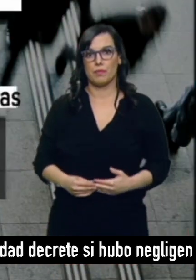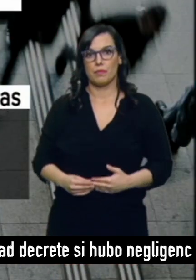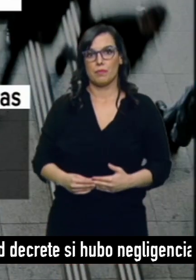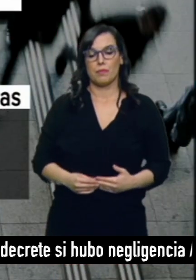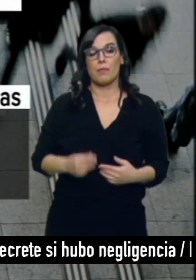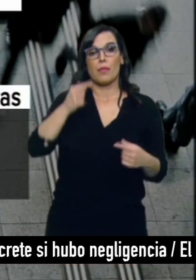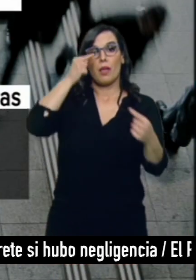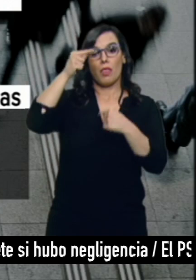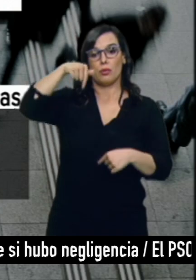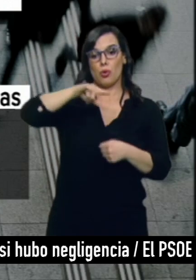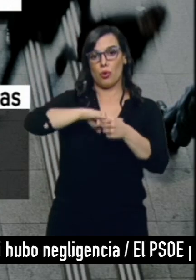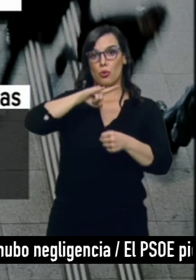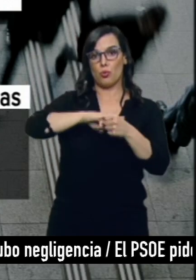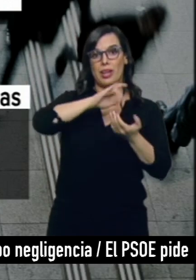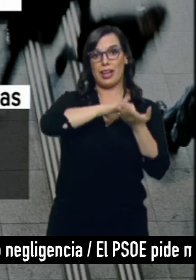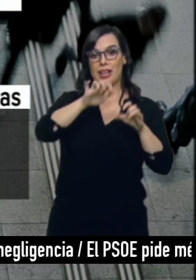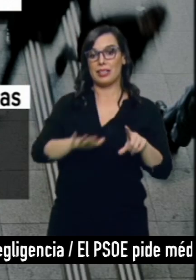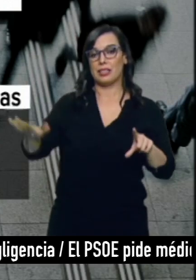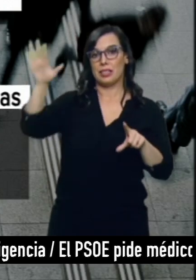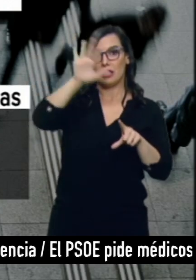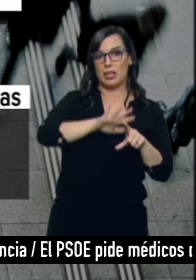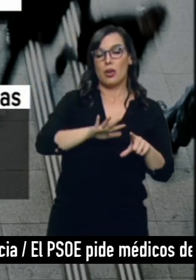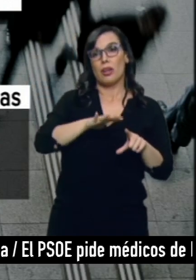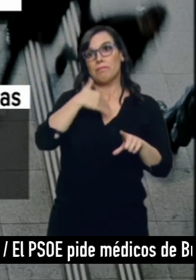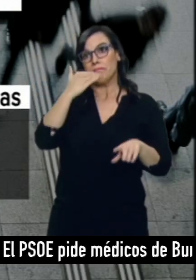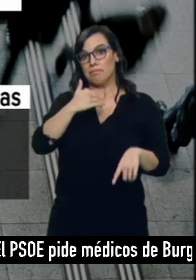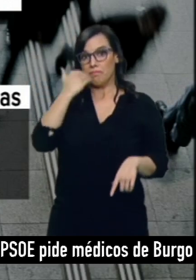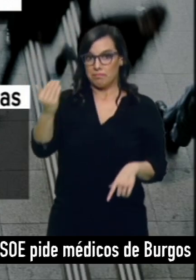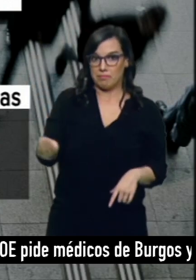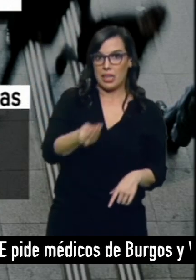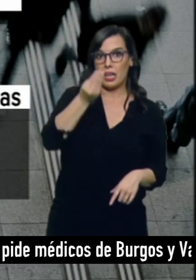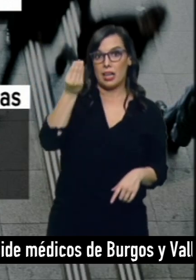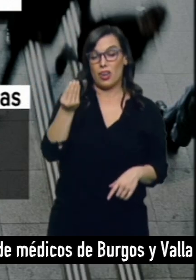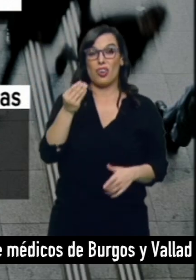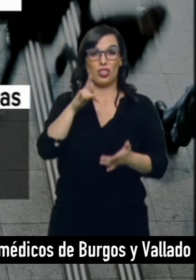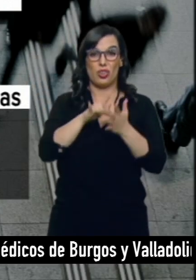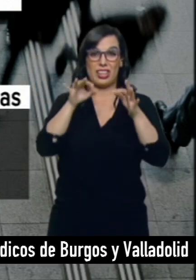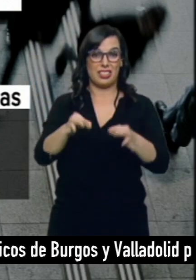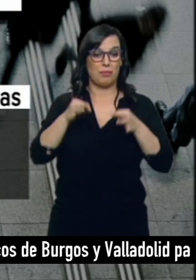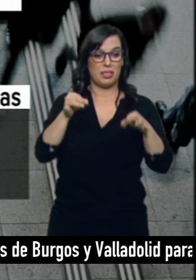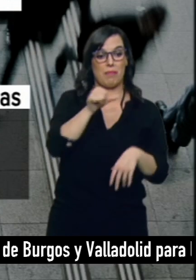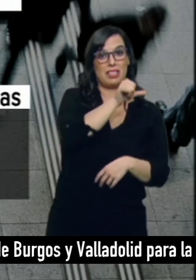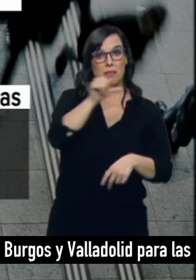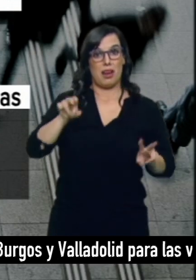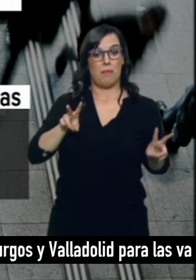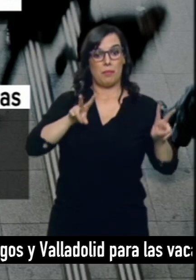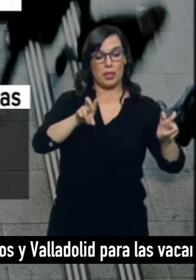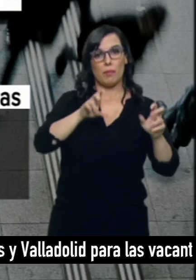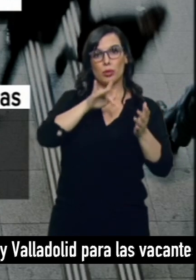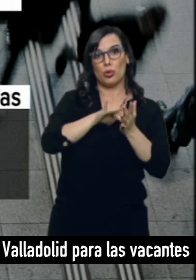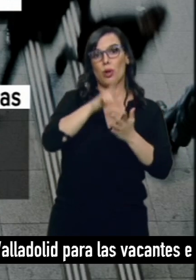Los datos de este lunes en Castilla y León han vuelto a ser algo mejores. Suele ocurrir en los inicios de semana. La comunidad ha